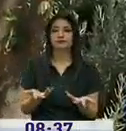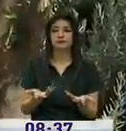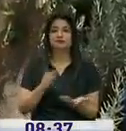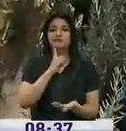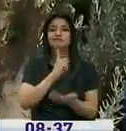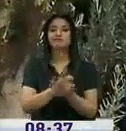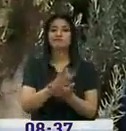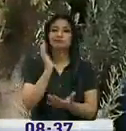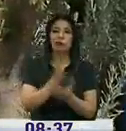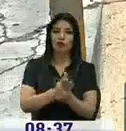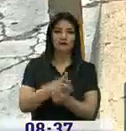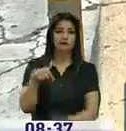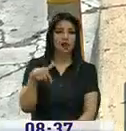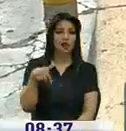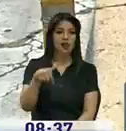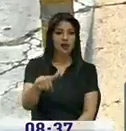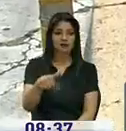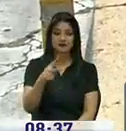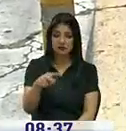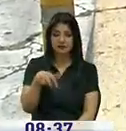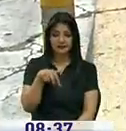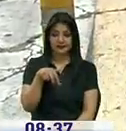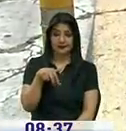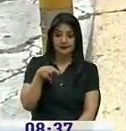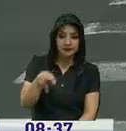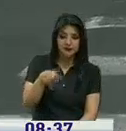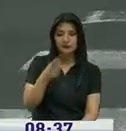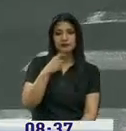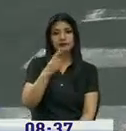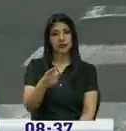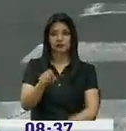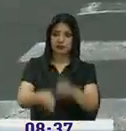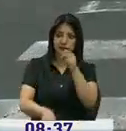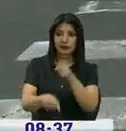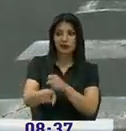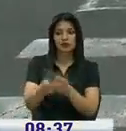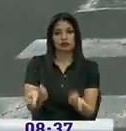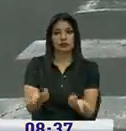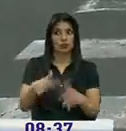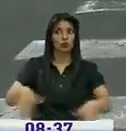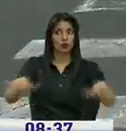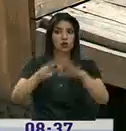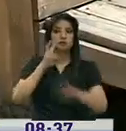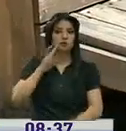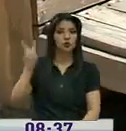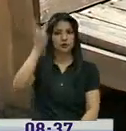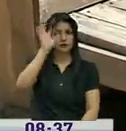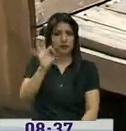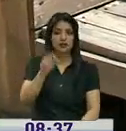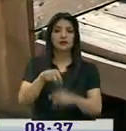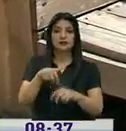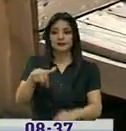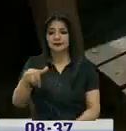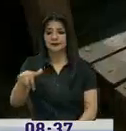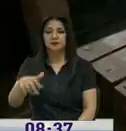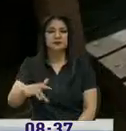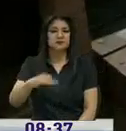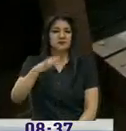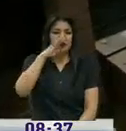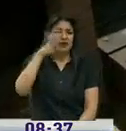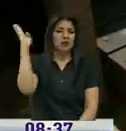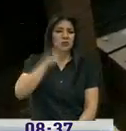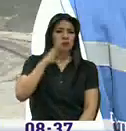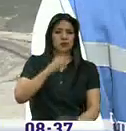para quien pasa por ahí pues no sólo queda una terrible imagen de un sector que además es muy turístico sino que el olor es